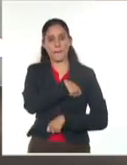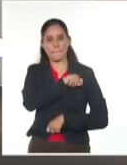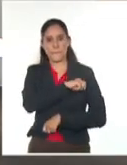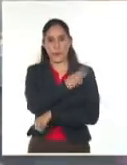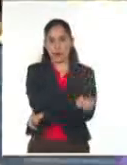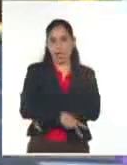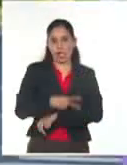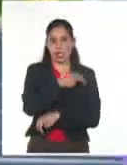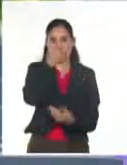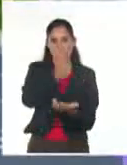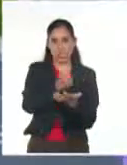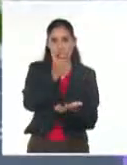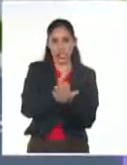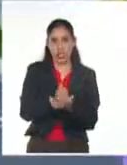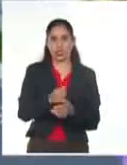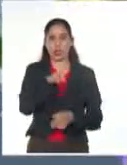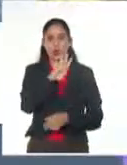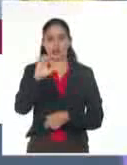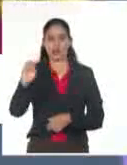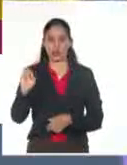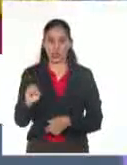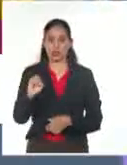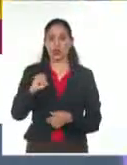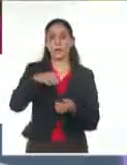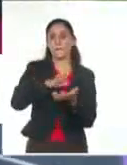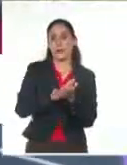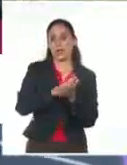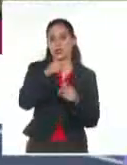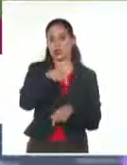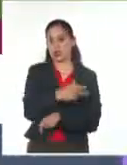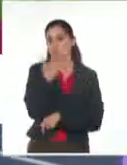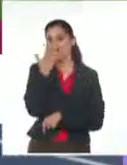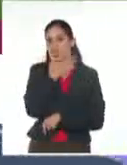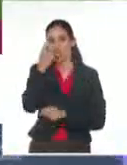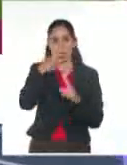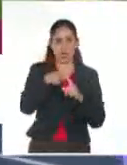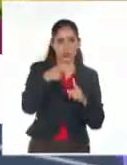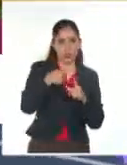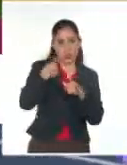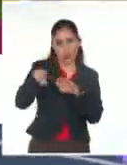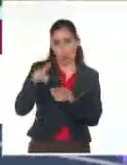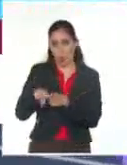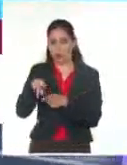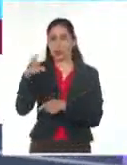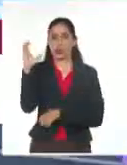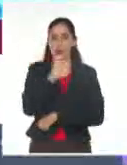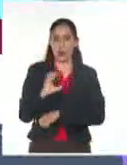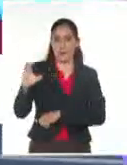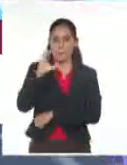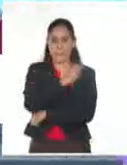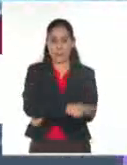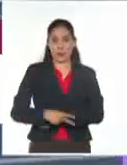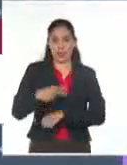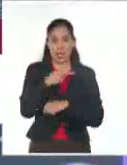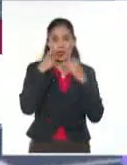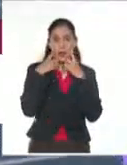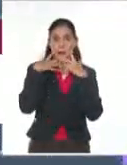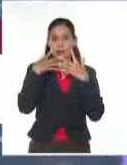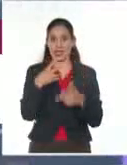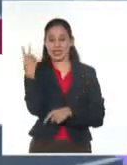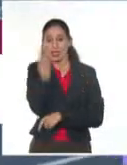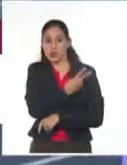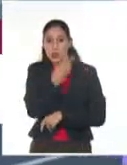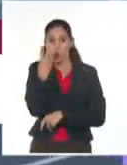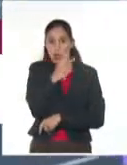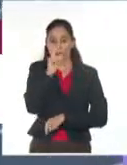duelo en la prueba de 400 metros entre el tunero Joandis Lescay y el colombiano Anthony Zambrano resalta en el programa de la jornada, junto